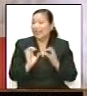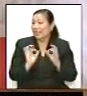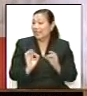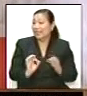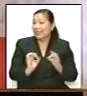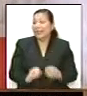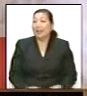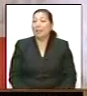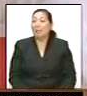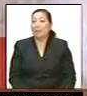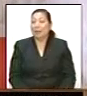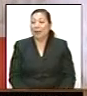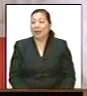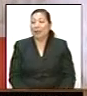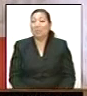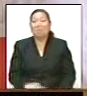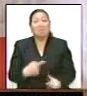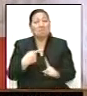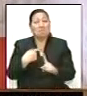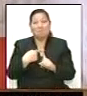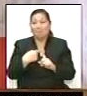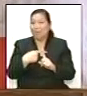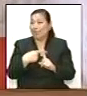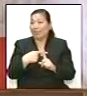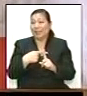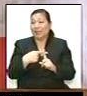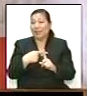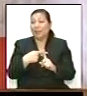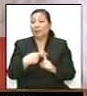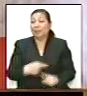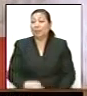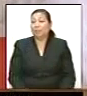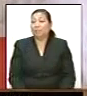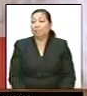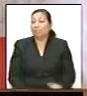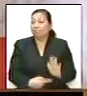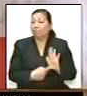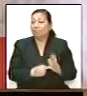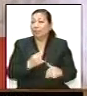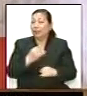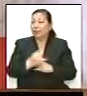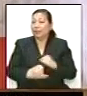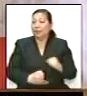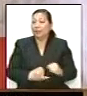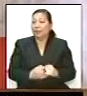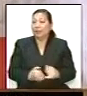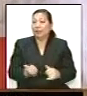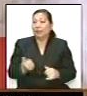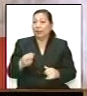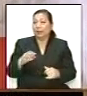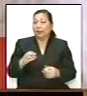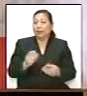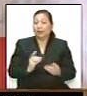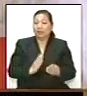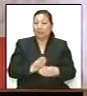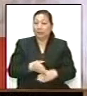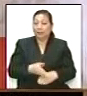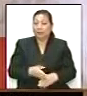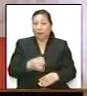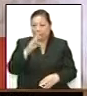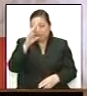es este positivo es la presencia internacional de la alianza a través de